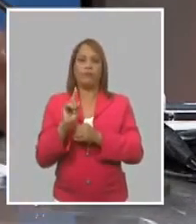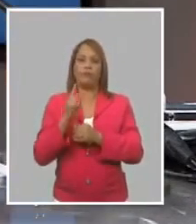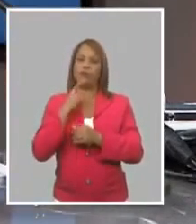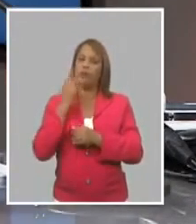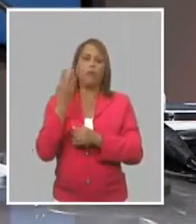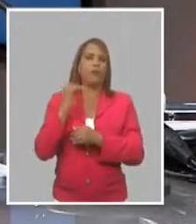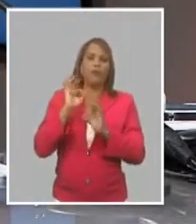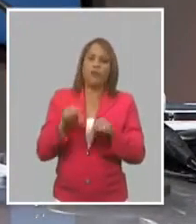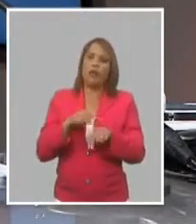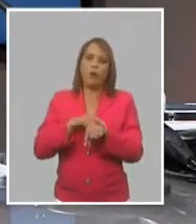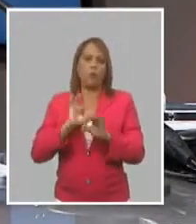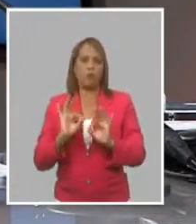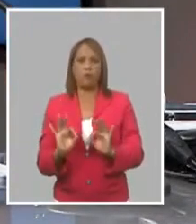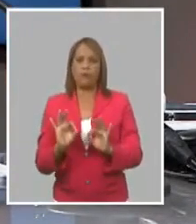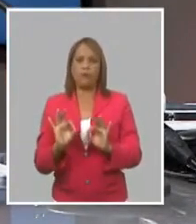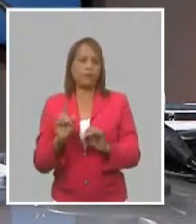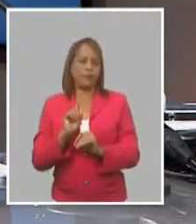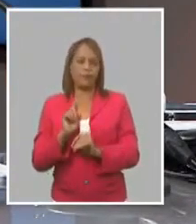decir.